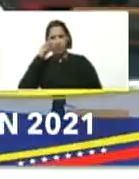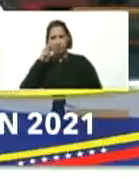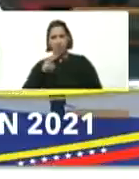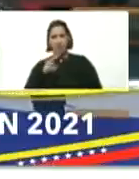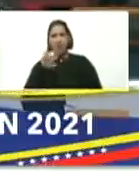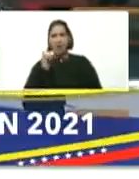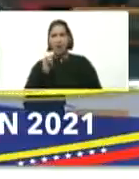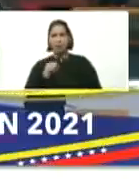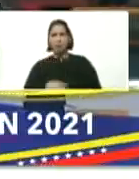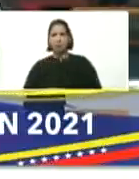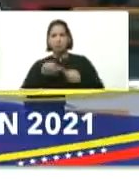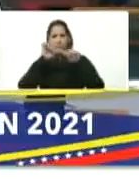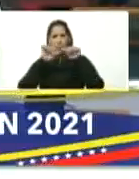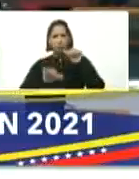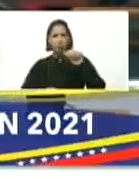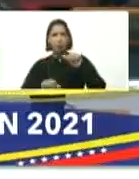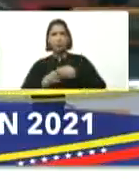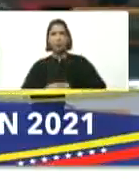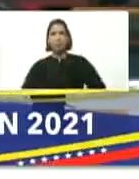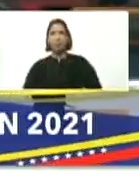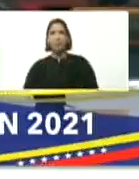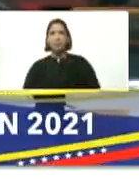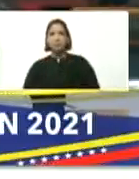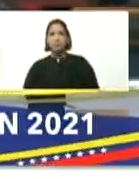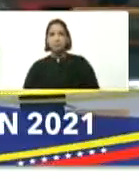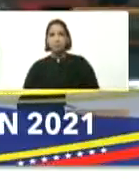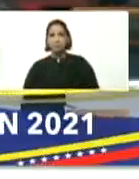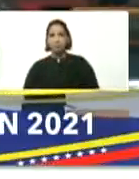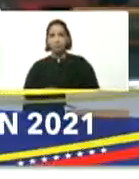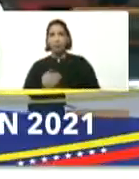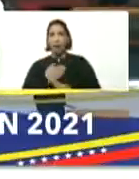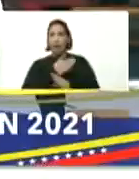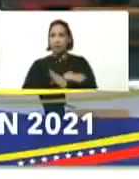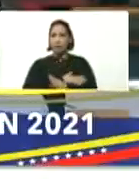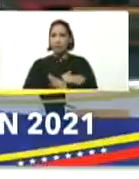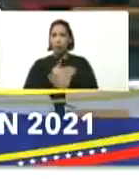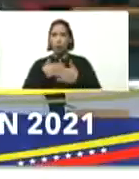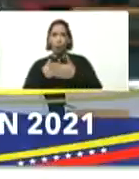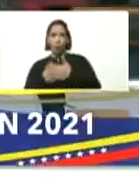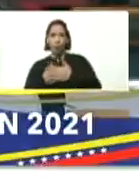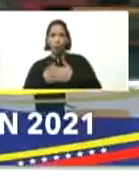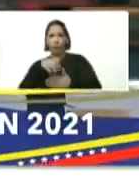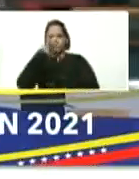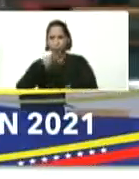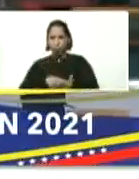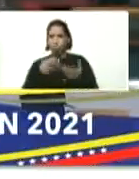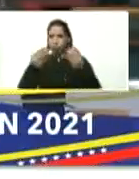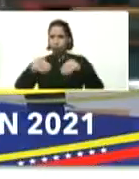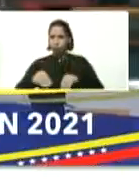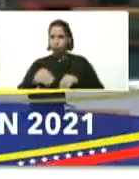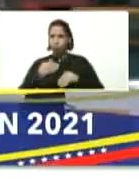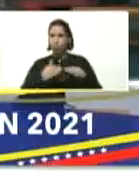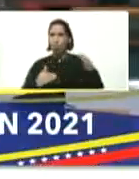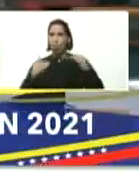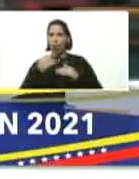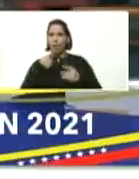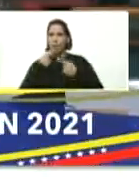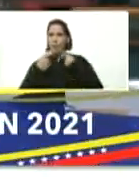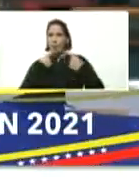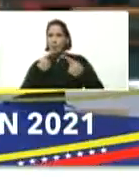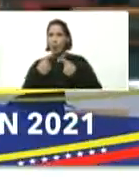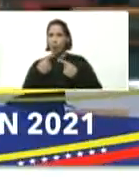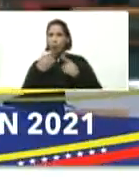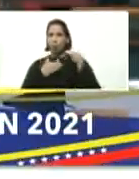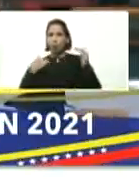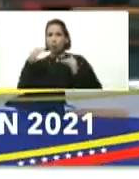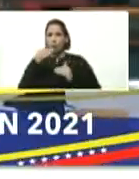argumentos pro, contra, a favor, argumentos sobre el debate. ¿Qué prefieres